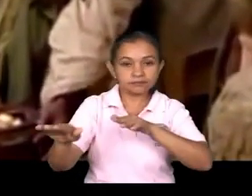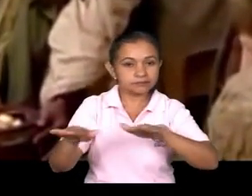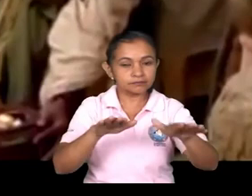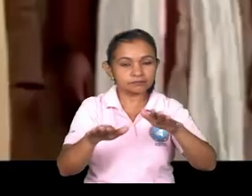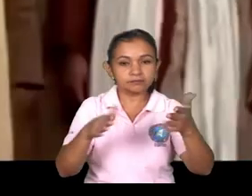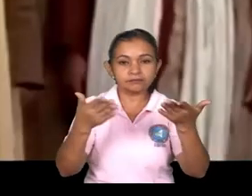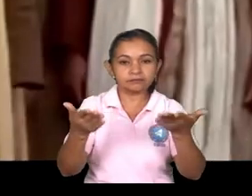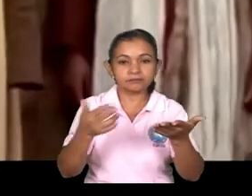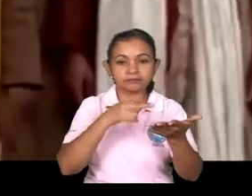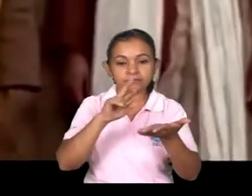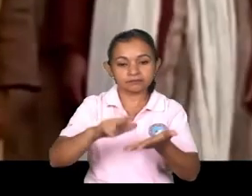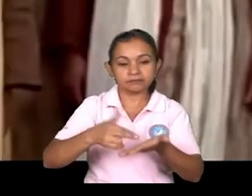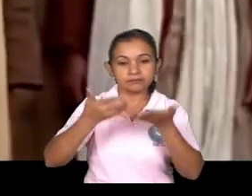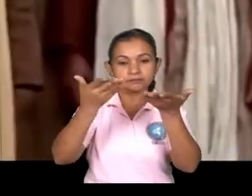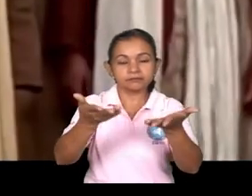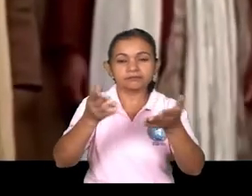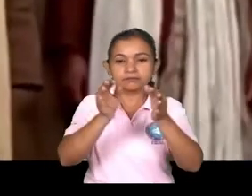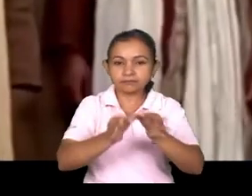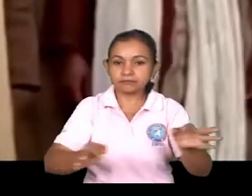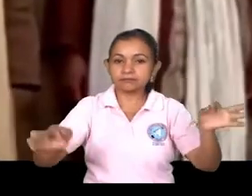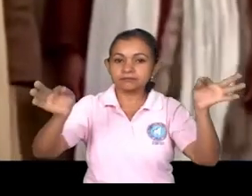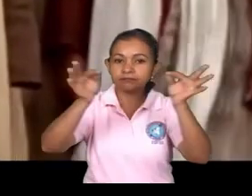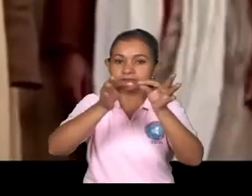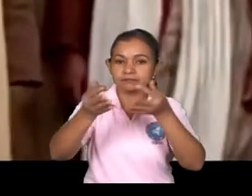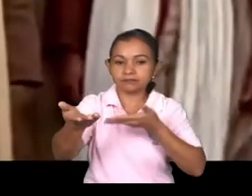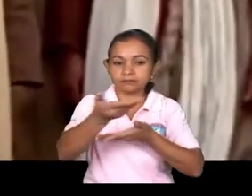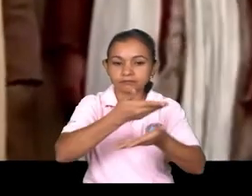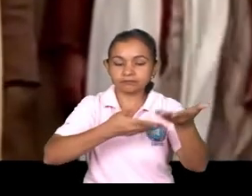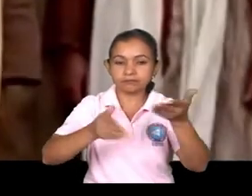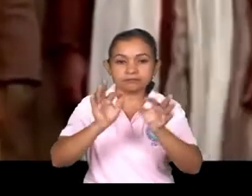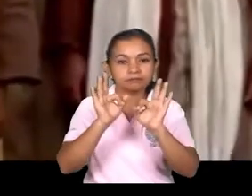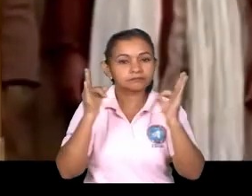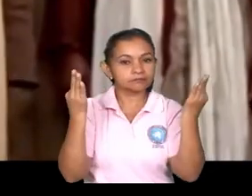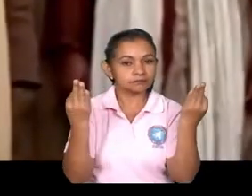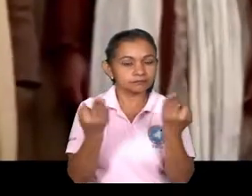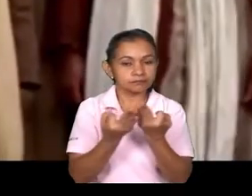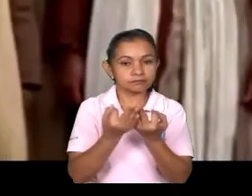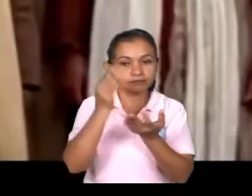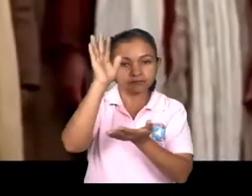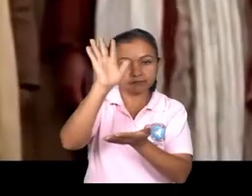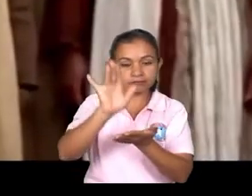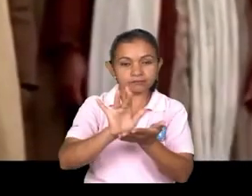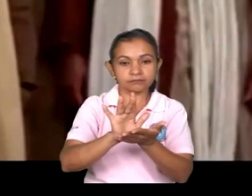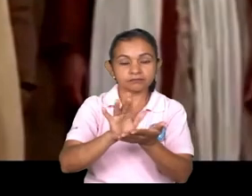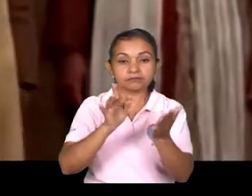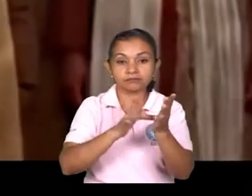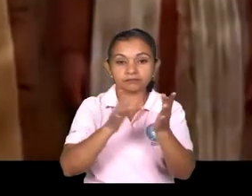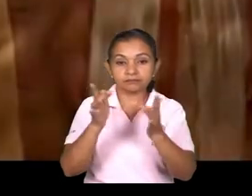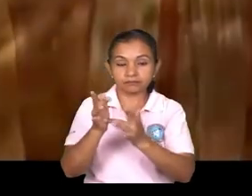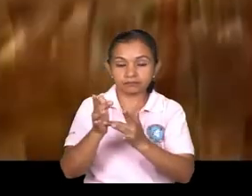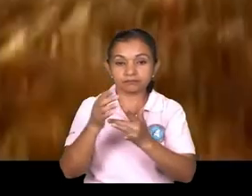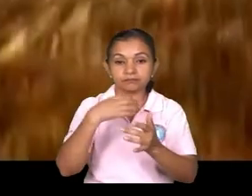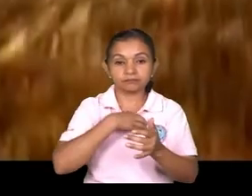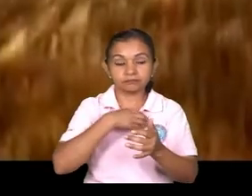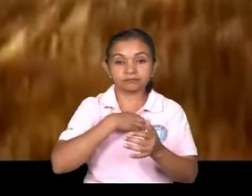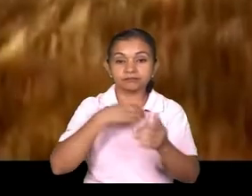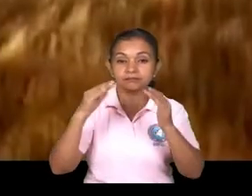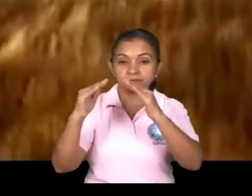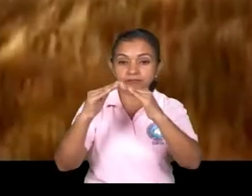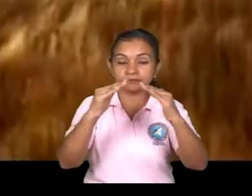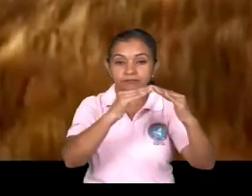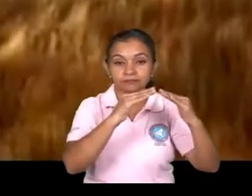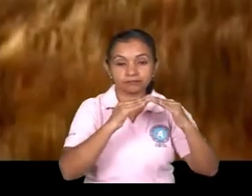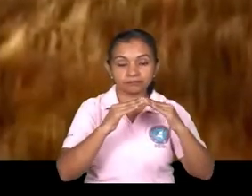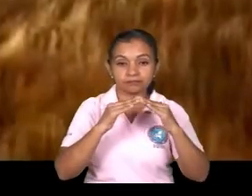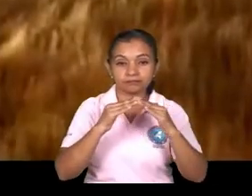de vista que el regalo más importante es compartir un momento en familia para que el espíritu del Salvador pose en nuestros hogares.